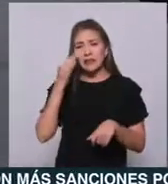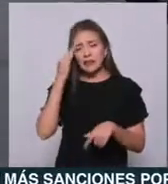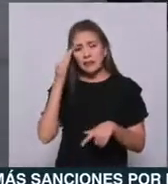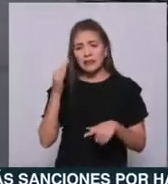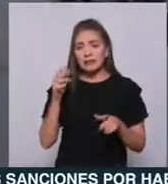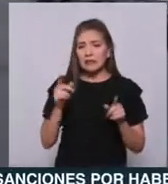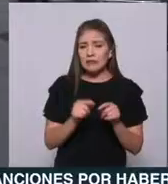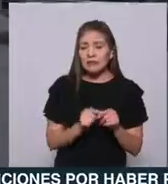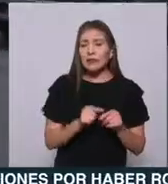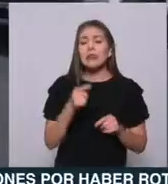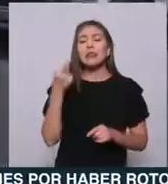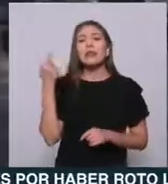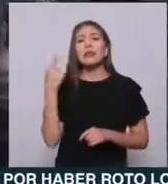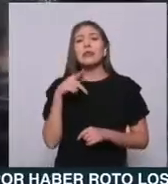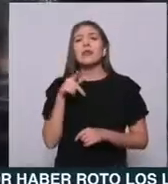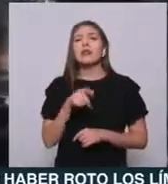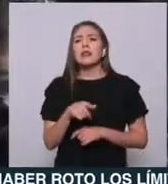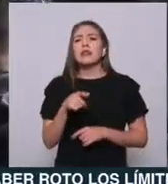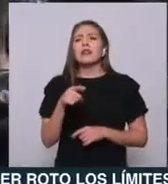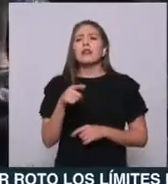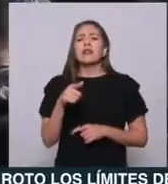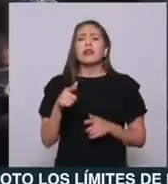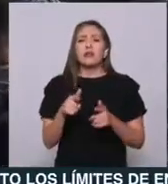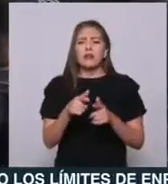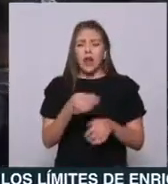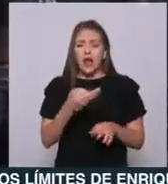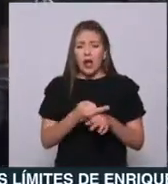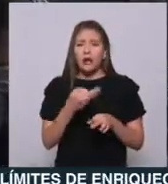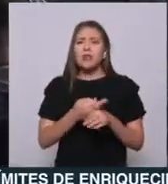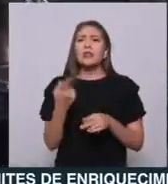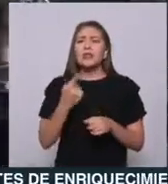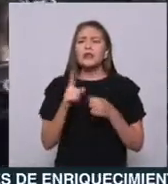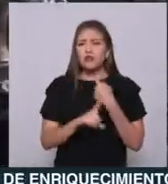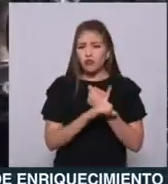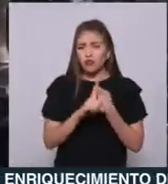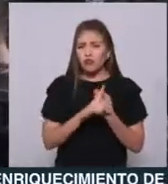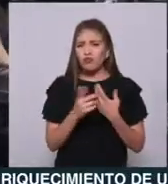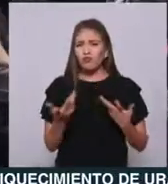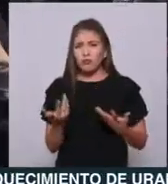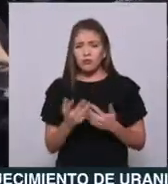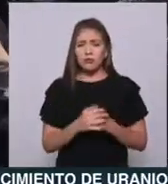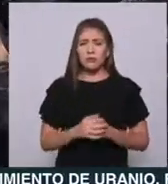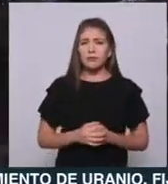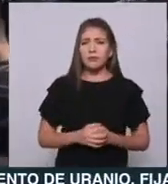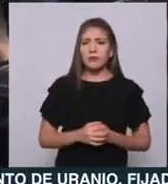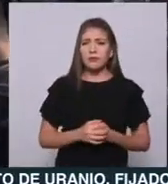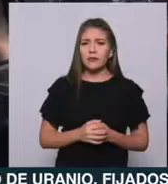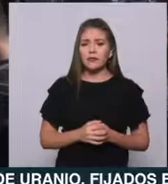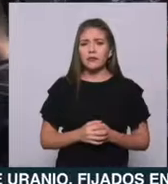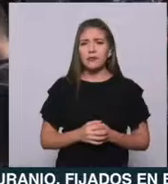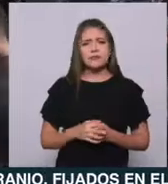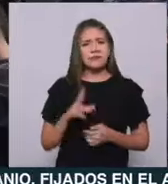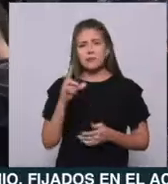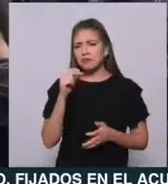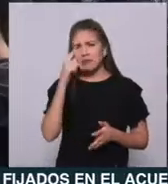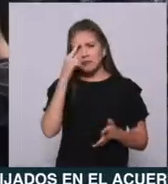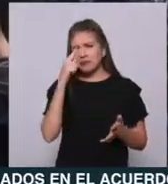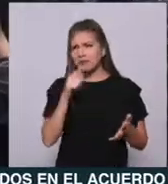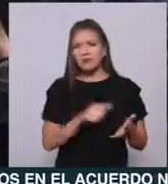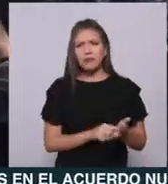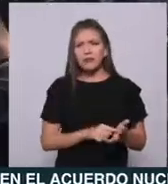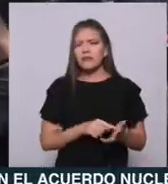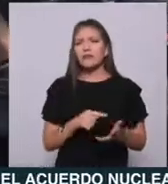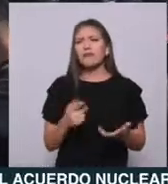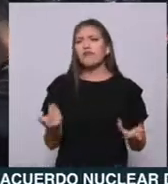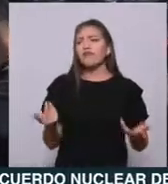¿qué tan politizado está este asunto en estos momentos? No creo que esté politizado. Más bien yo creo